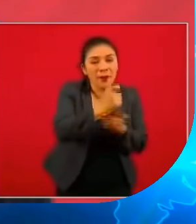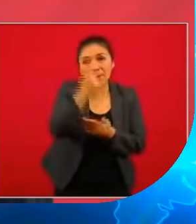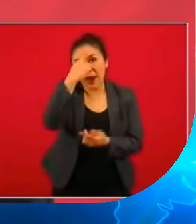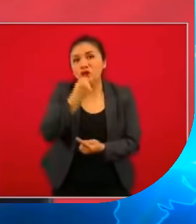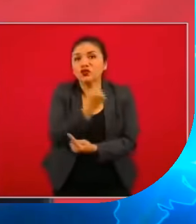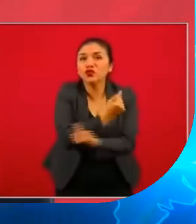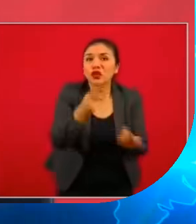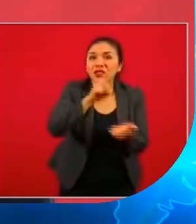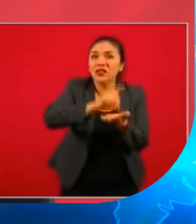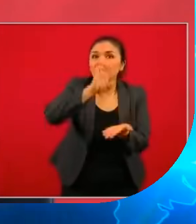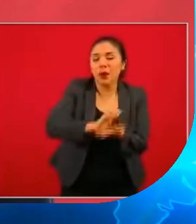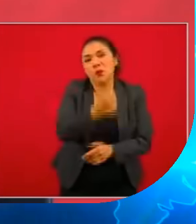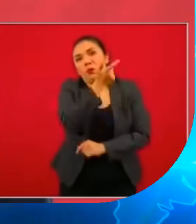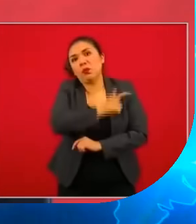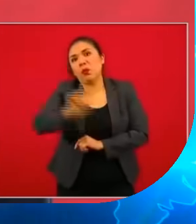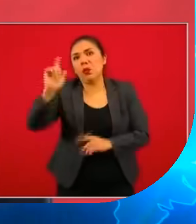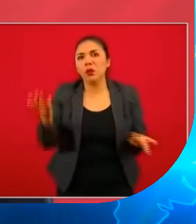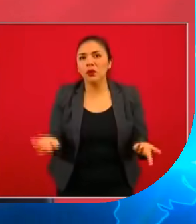con discapacidad.